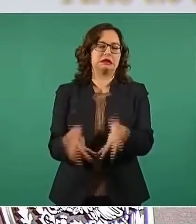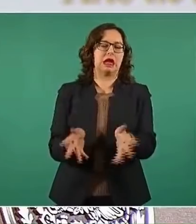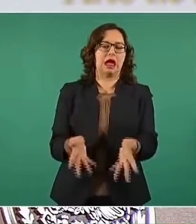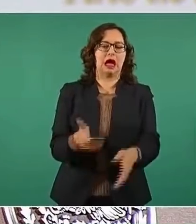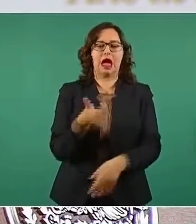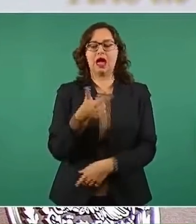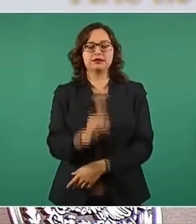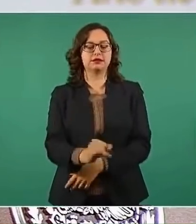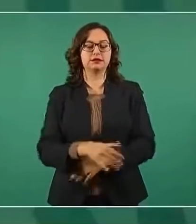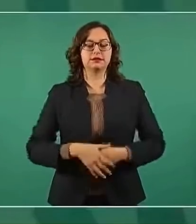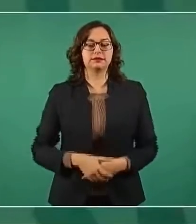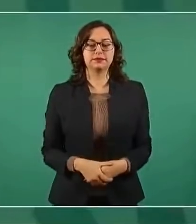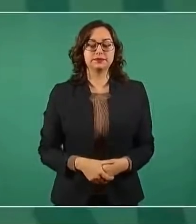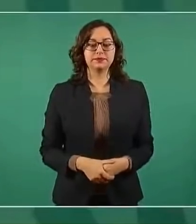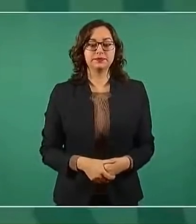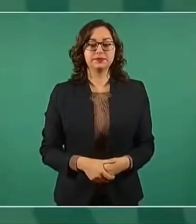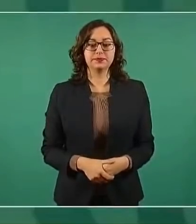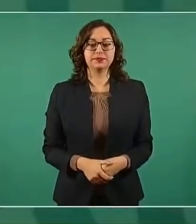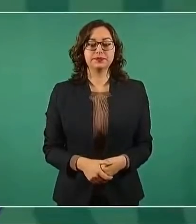esto empieza a cambiar